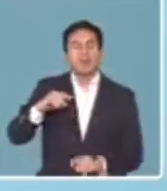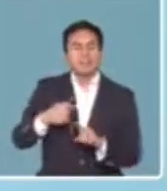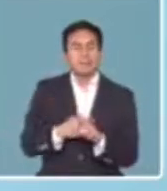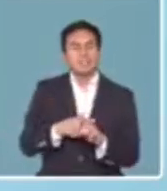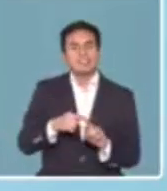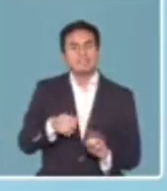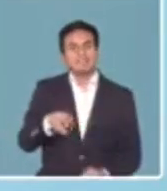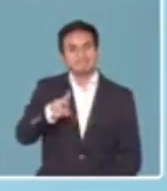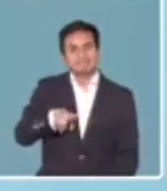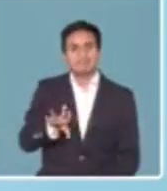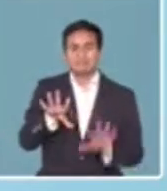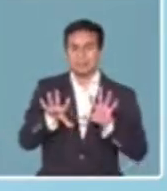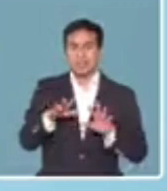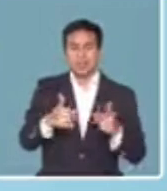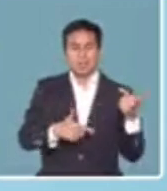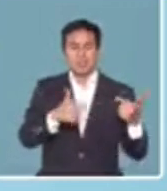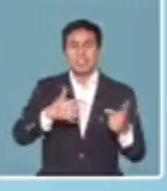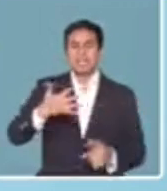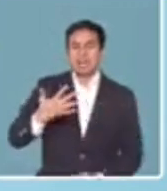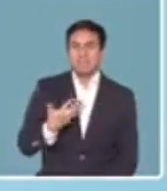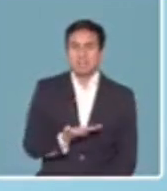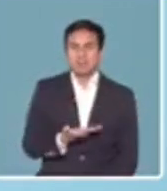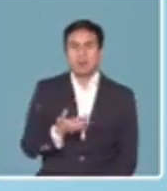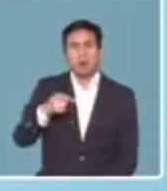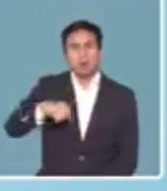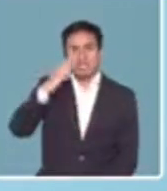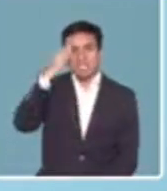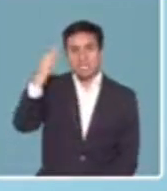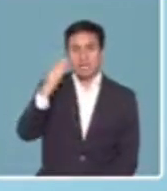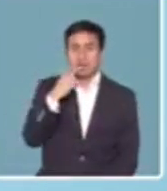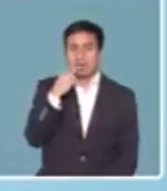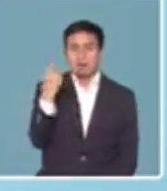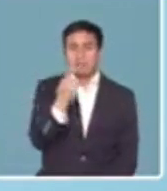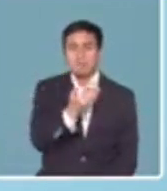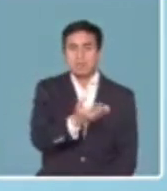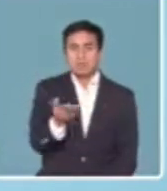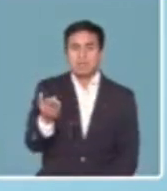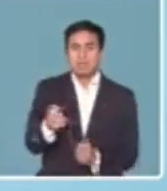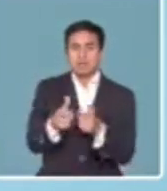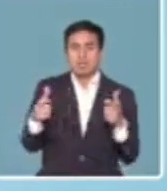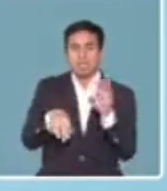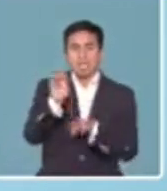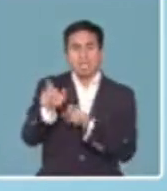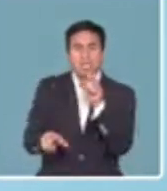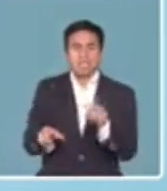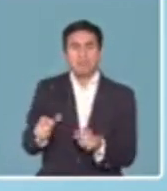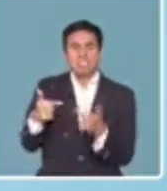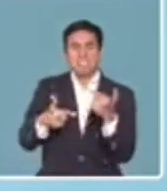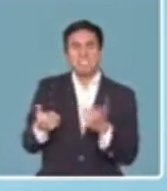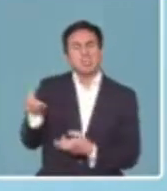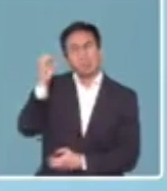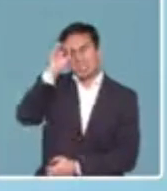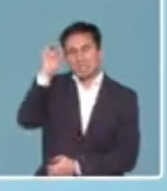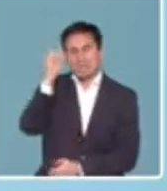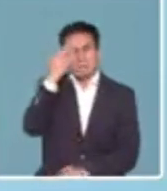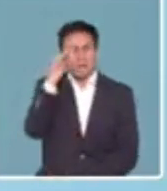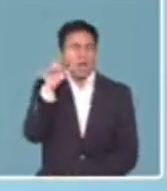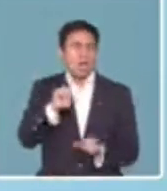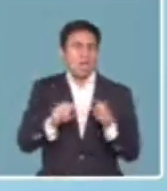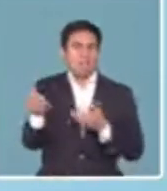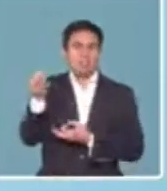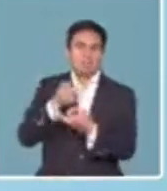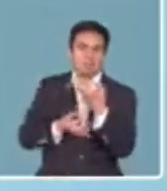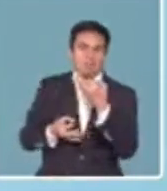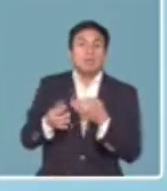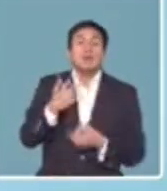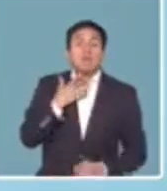reivindicar el valor de la política. Hoy día, si uno le pregunta a la mayoría de la gente qué opina de la política, va a decir una mala opinión.